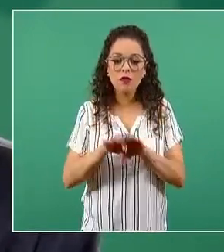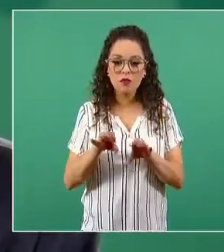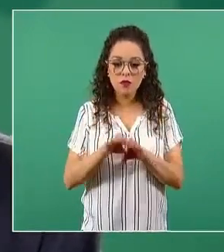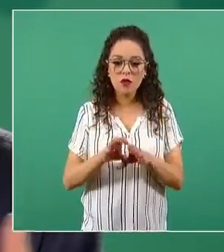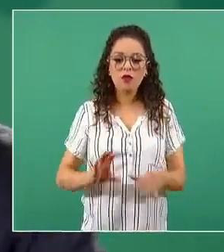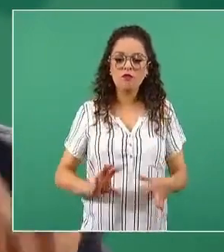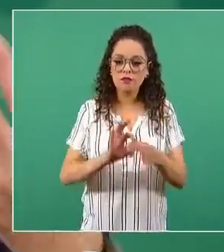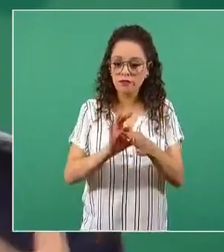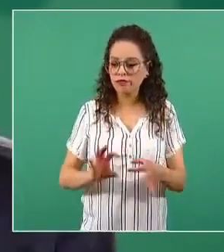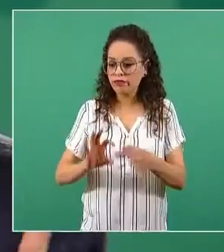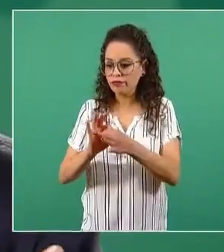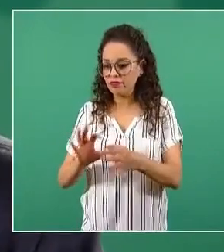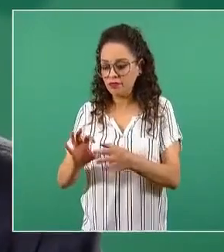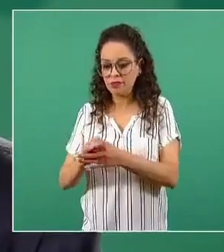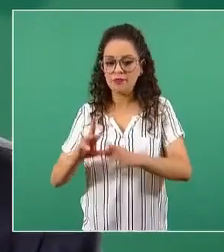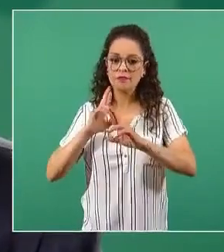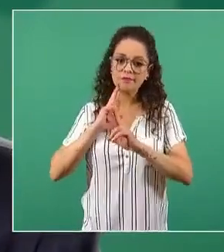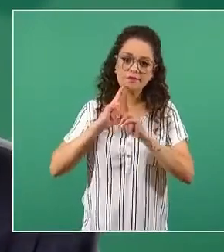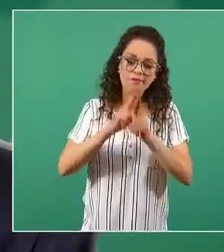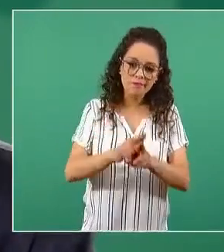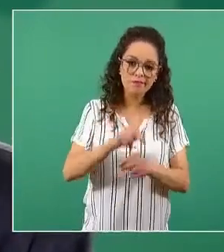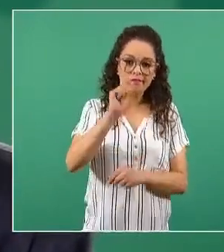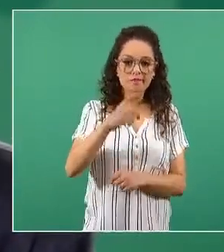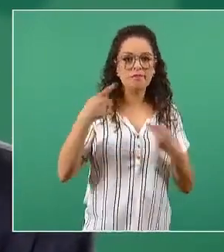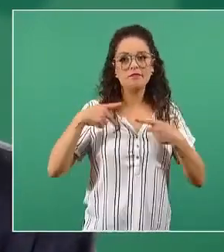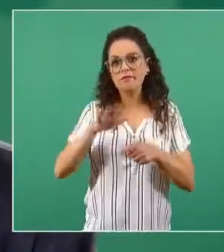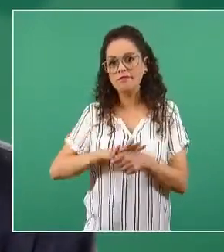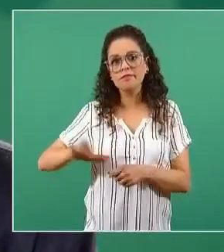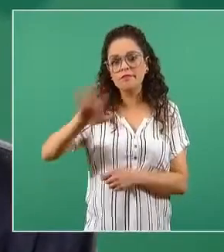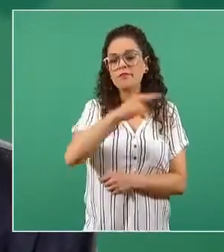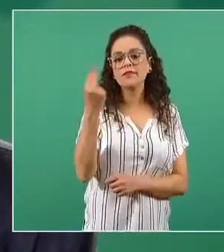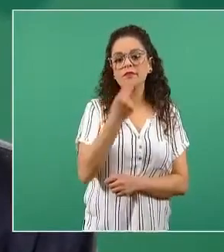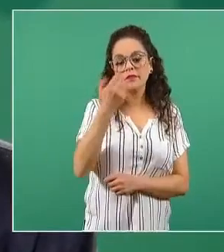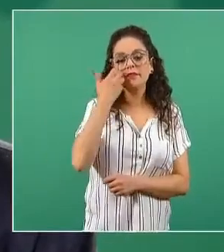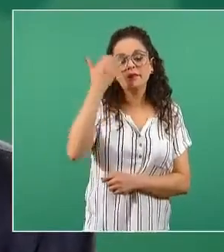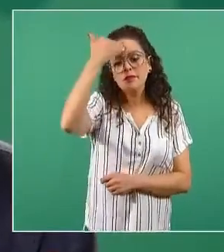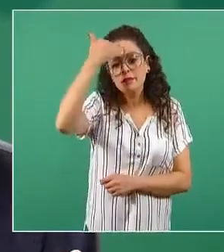instrumentos de comunicación, respondiendo ante la necesidad pública,